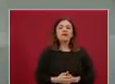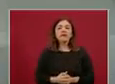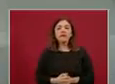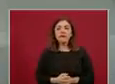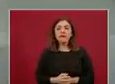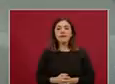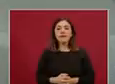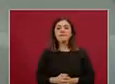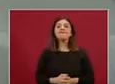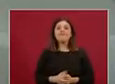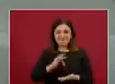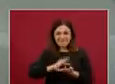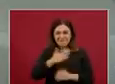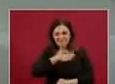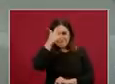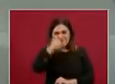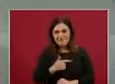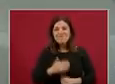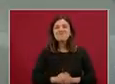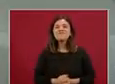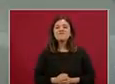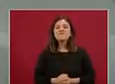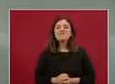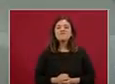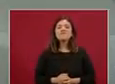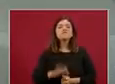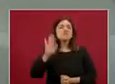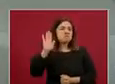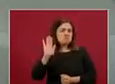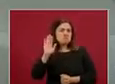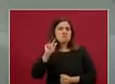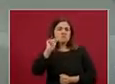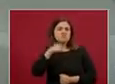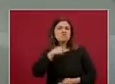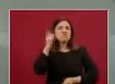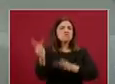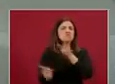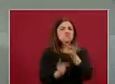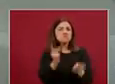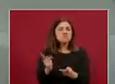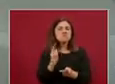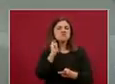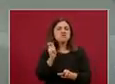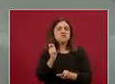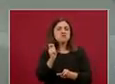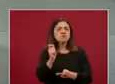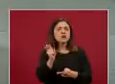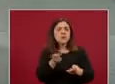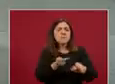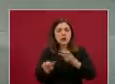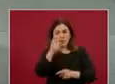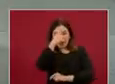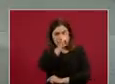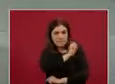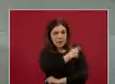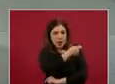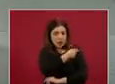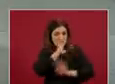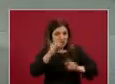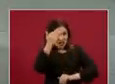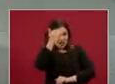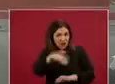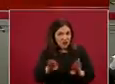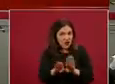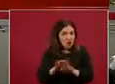Héctor García. Gracias, buenas noches. Un poco preguntar sobre el plan de vacunación, si ya se tiene como algún avance,